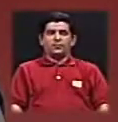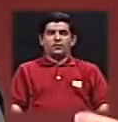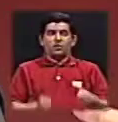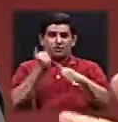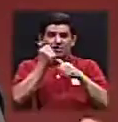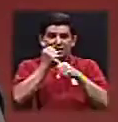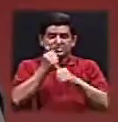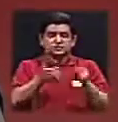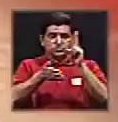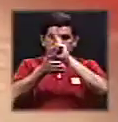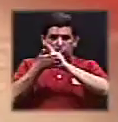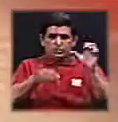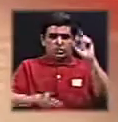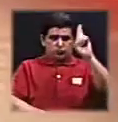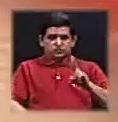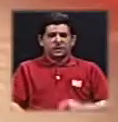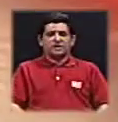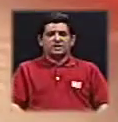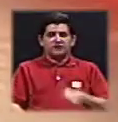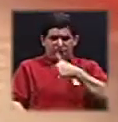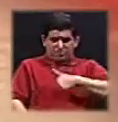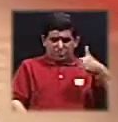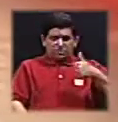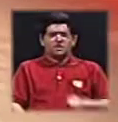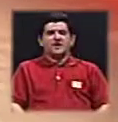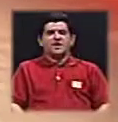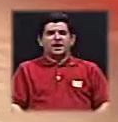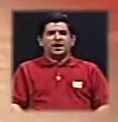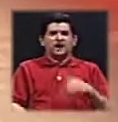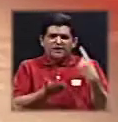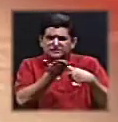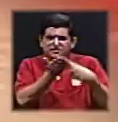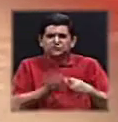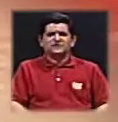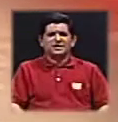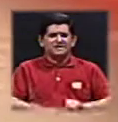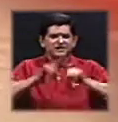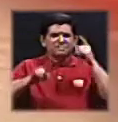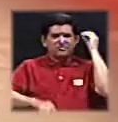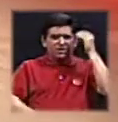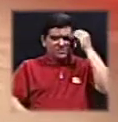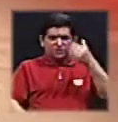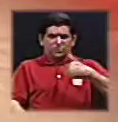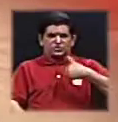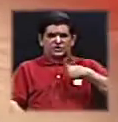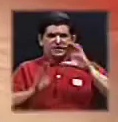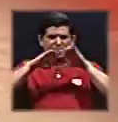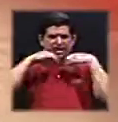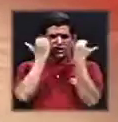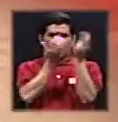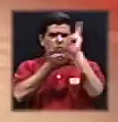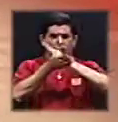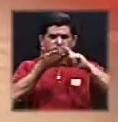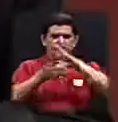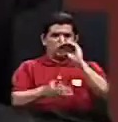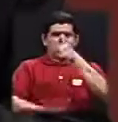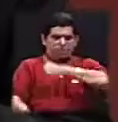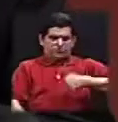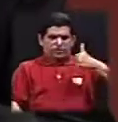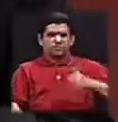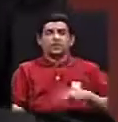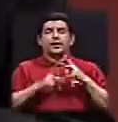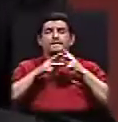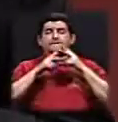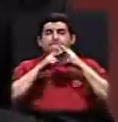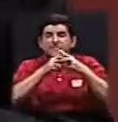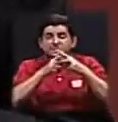Rica, y conversamos acerca de la discrepancia que ha habido entre el Consejo Universitario y la Rectoría acerca del préstamo